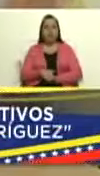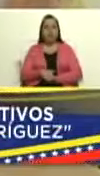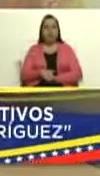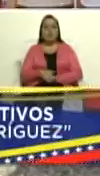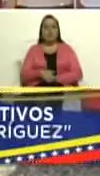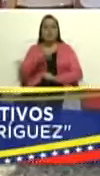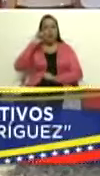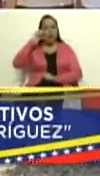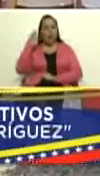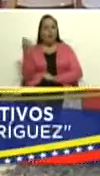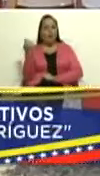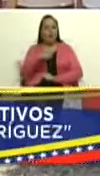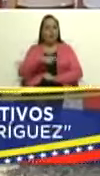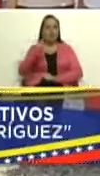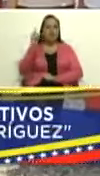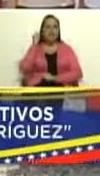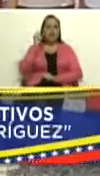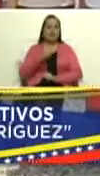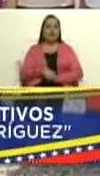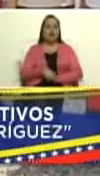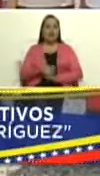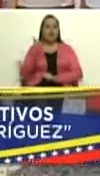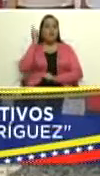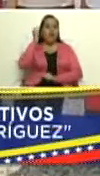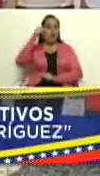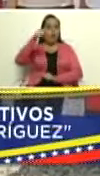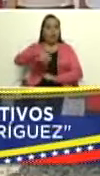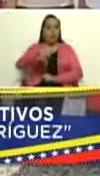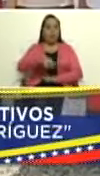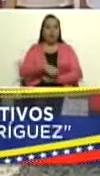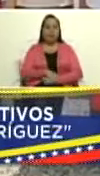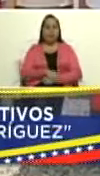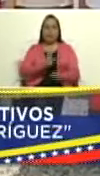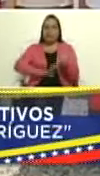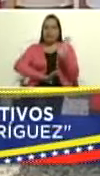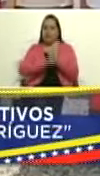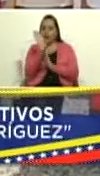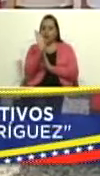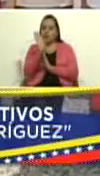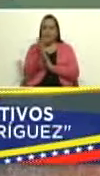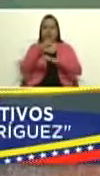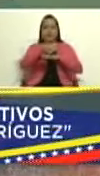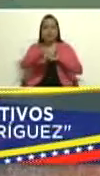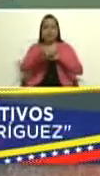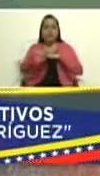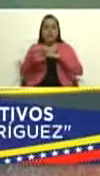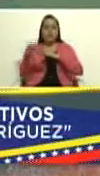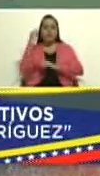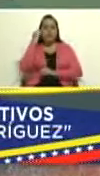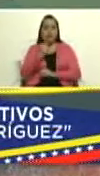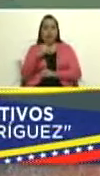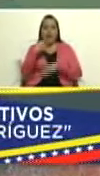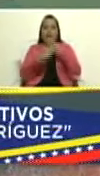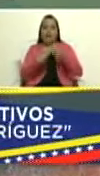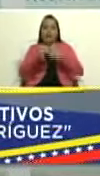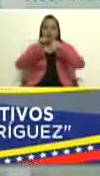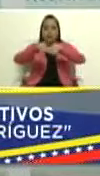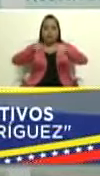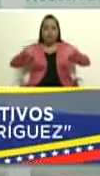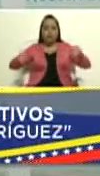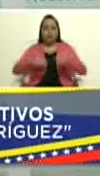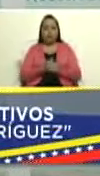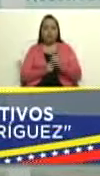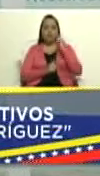de la mujer, mujeres hoy aquí productoras desde el municipio Sucre, le hacemos un llamado a